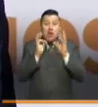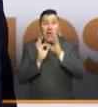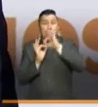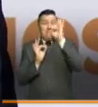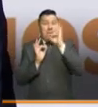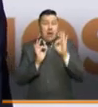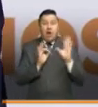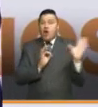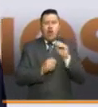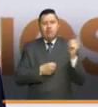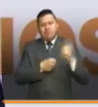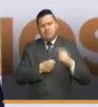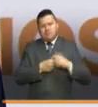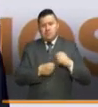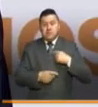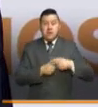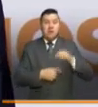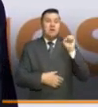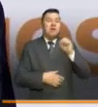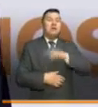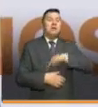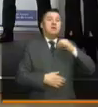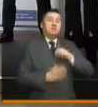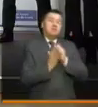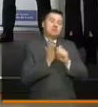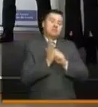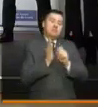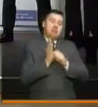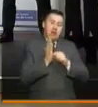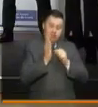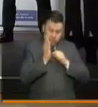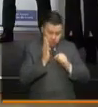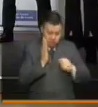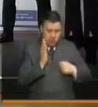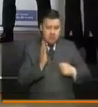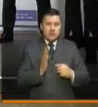vinculados todos los colombianos que fueron sisbenizados pero tú les puedes explicar